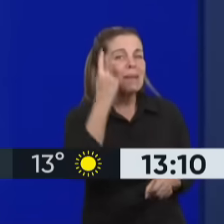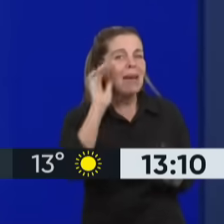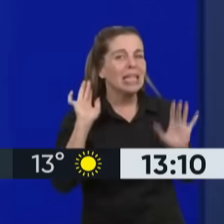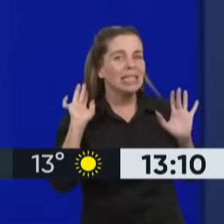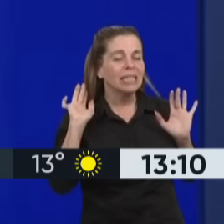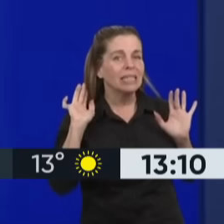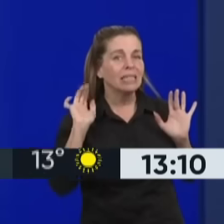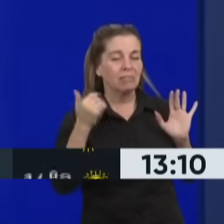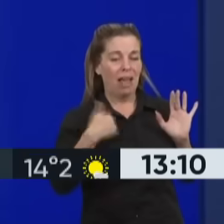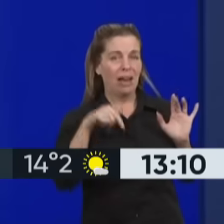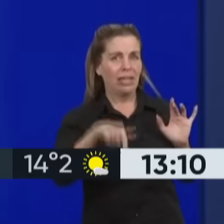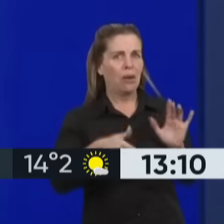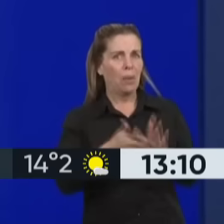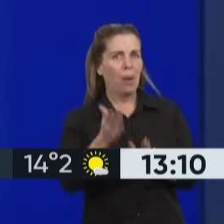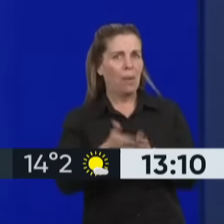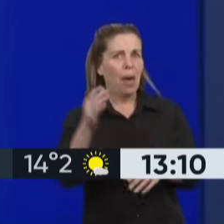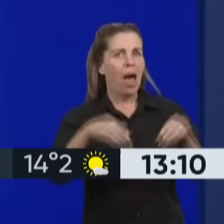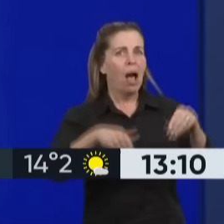van a llegar a las urnas